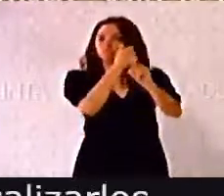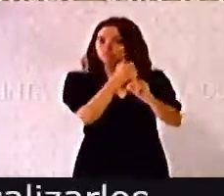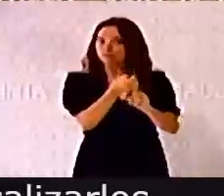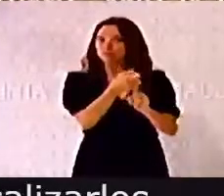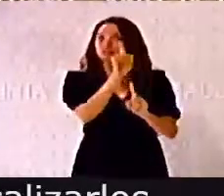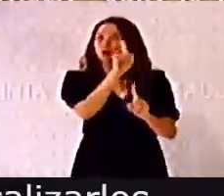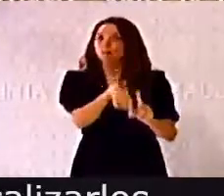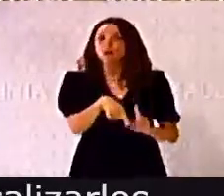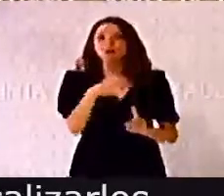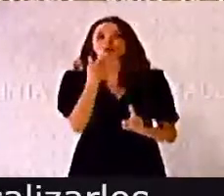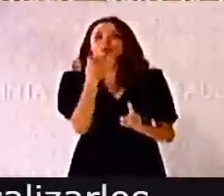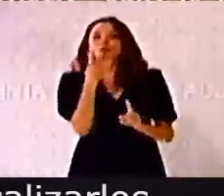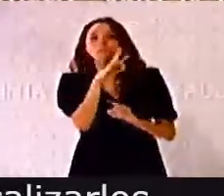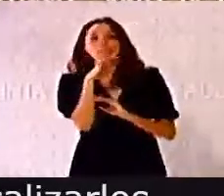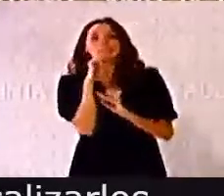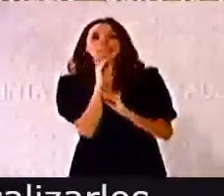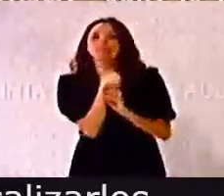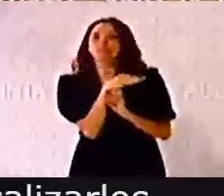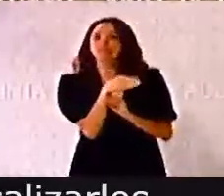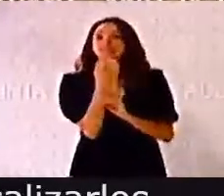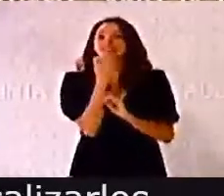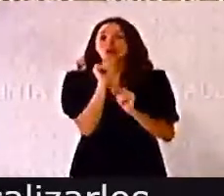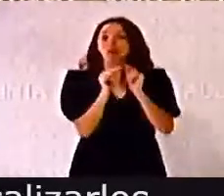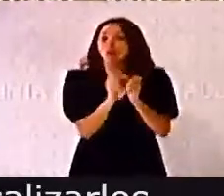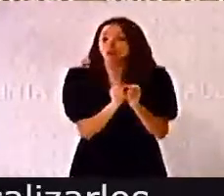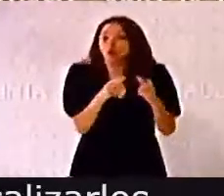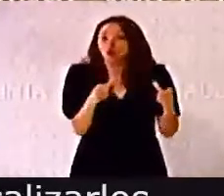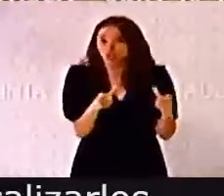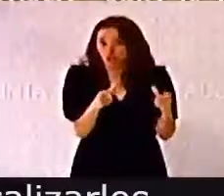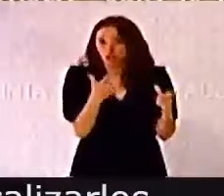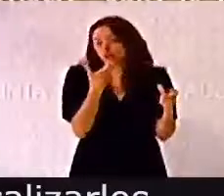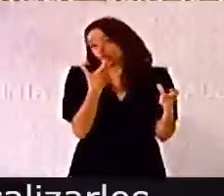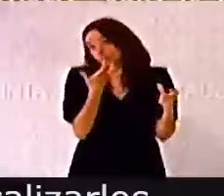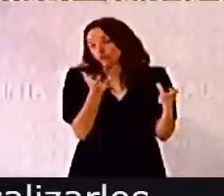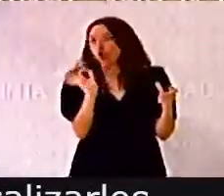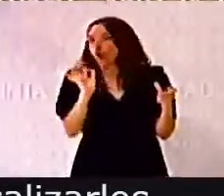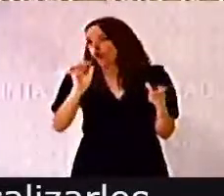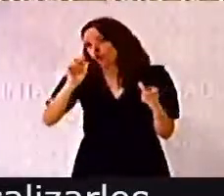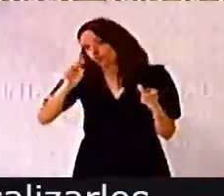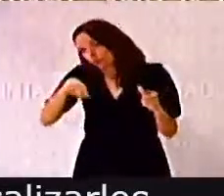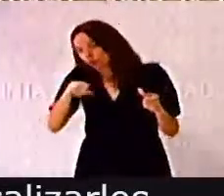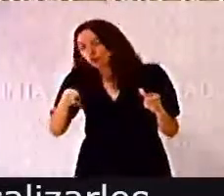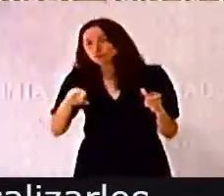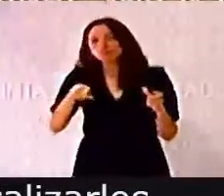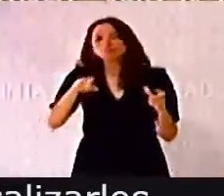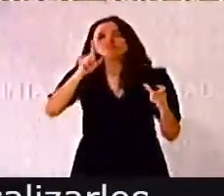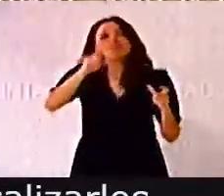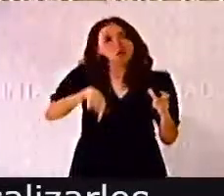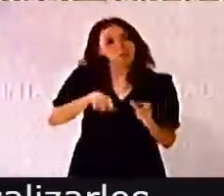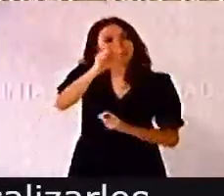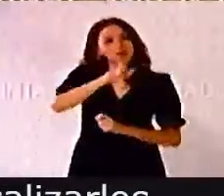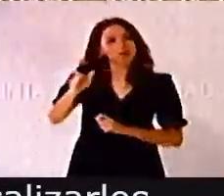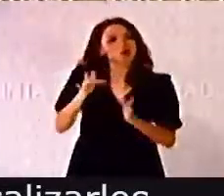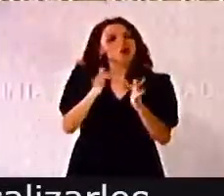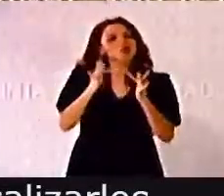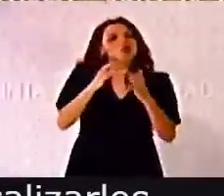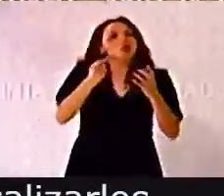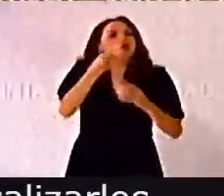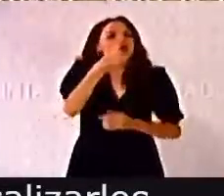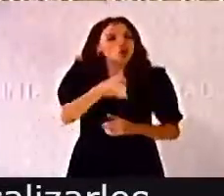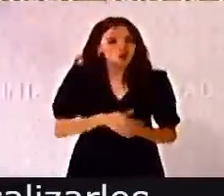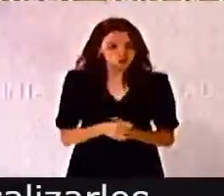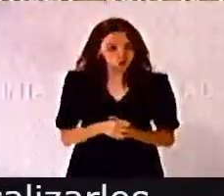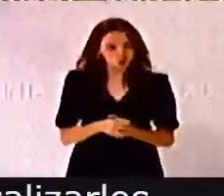al brote que sea o a ningún brote si no se trata de un brote y tener rápidamente localizados a los contactos y poder hacer una PCR en las